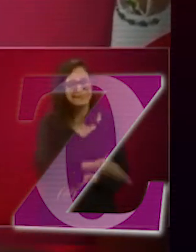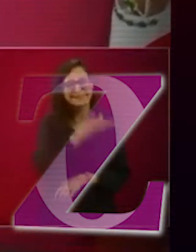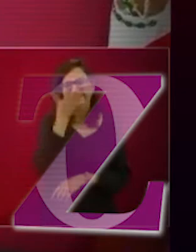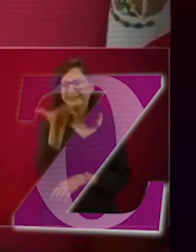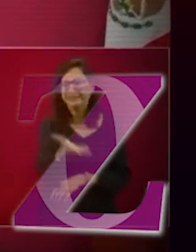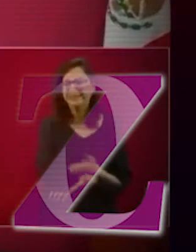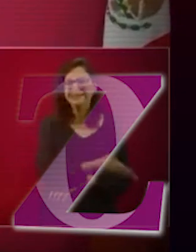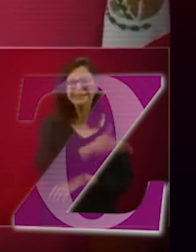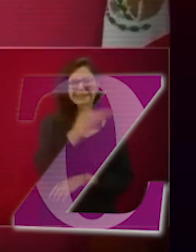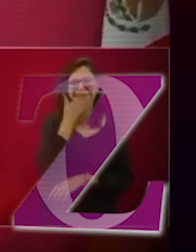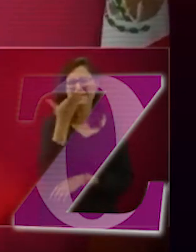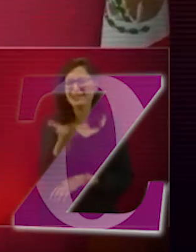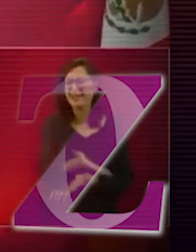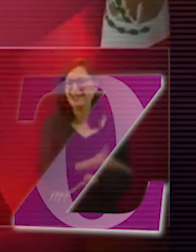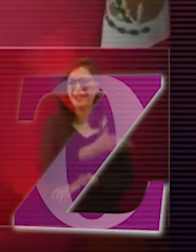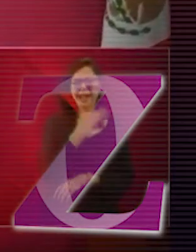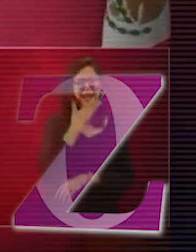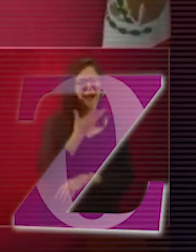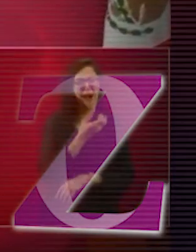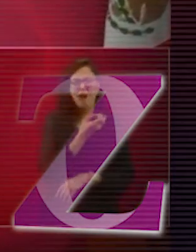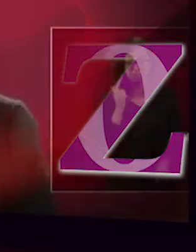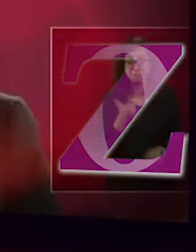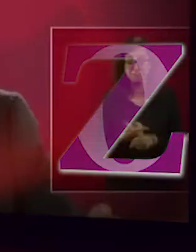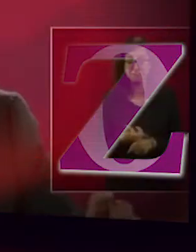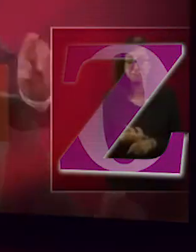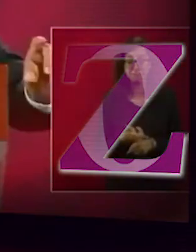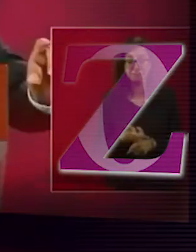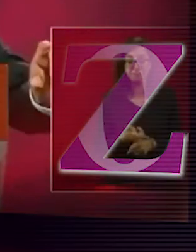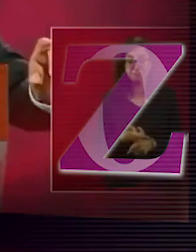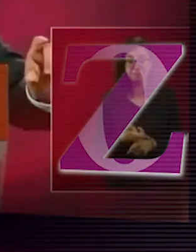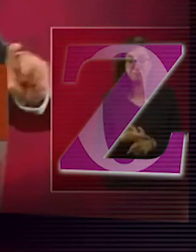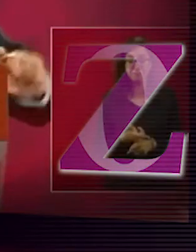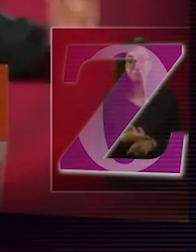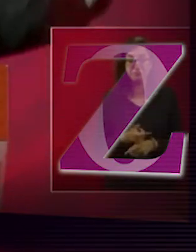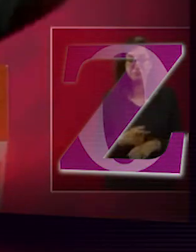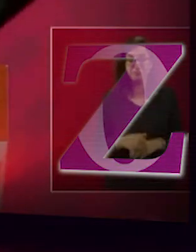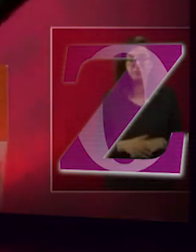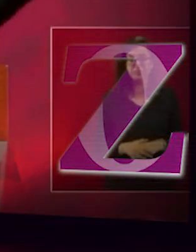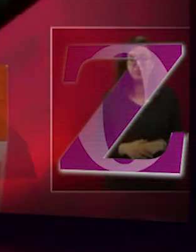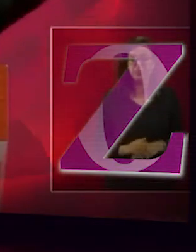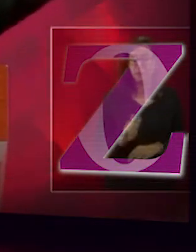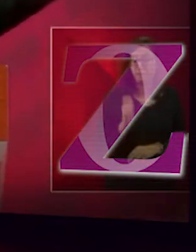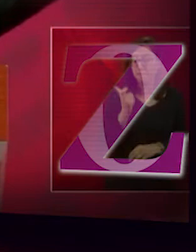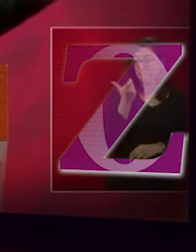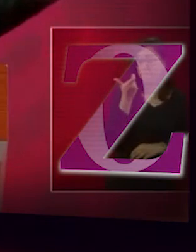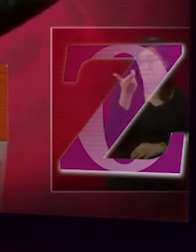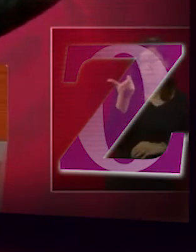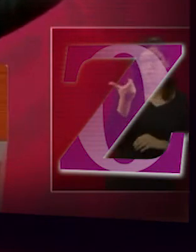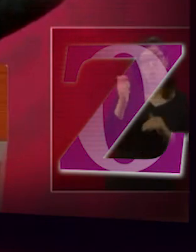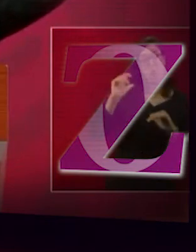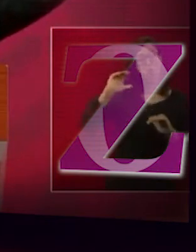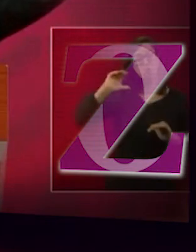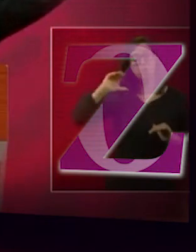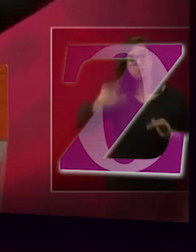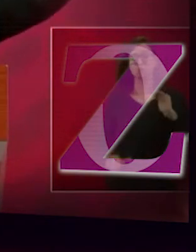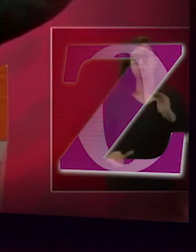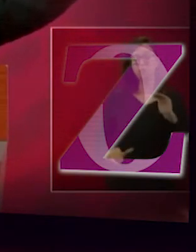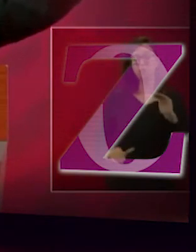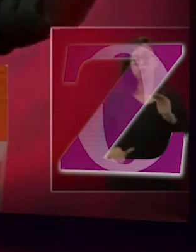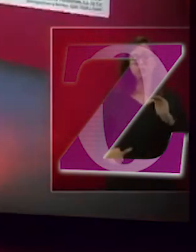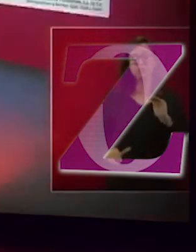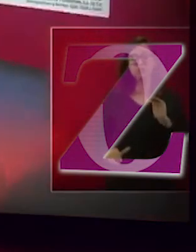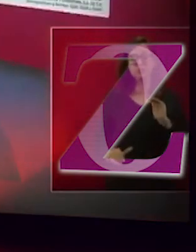sistemáticamente, porque quieren que nos vaya mal. Y después se da cuenta que